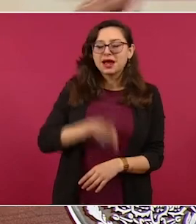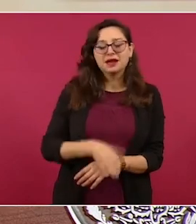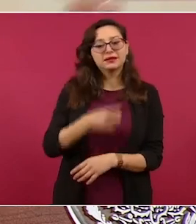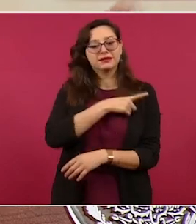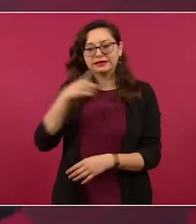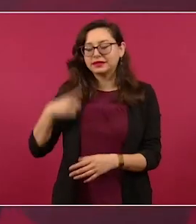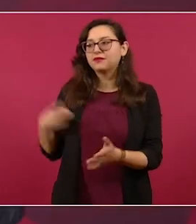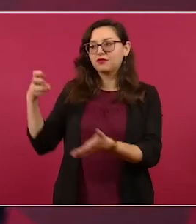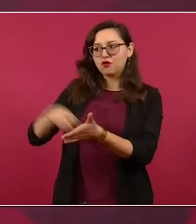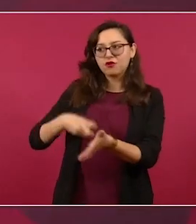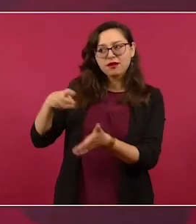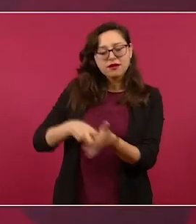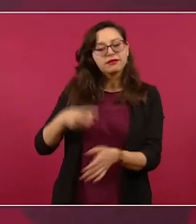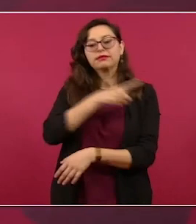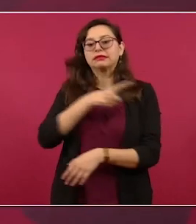por